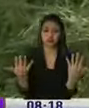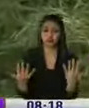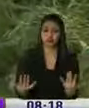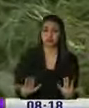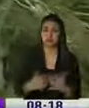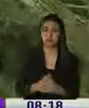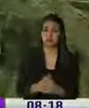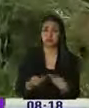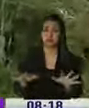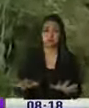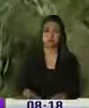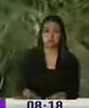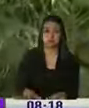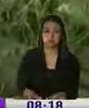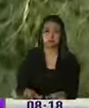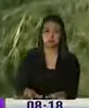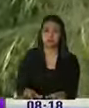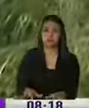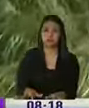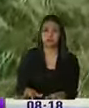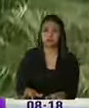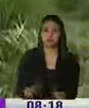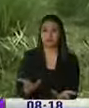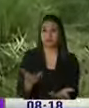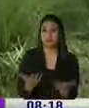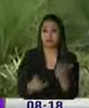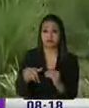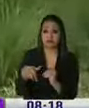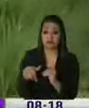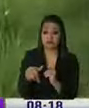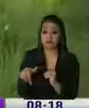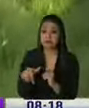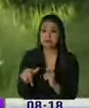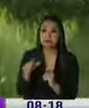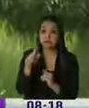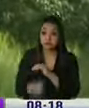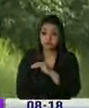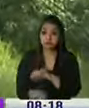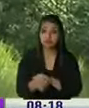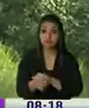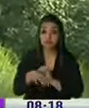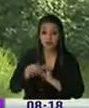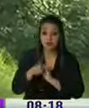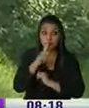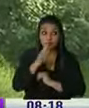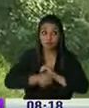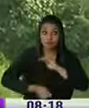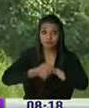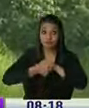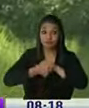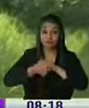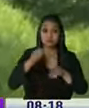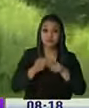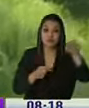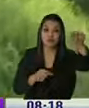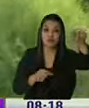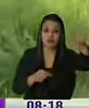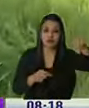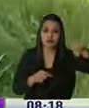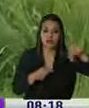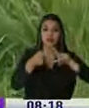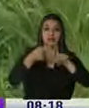está como aplastada. Entonces eso da que pensar que por aquí es donde se esconden los ladrones. Y si es que camina la gente desde las